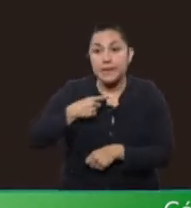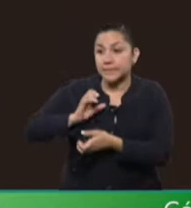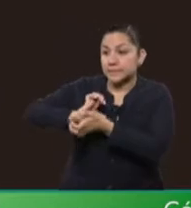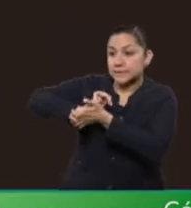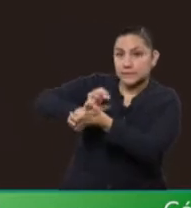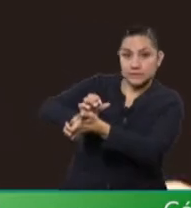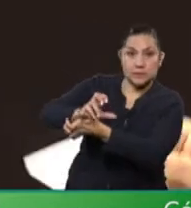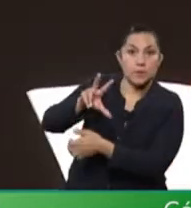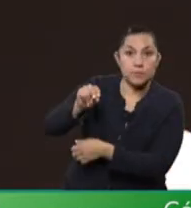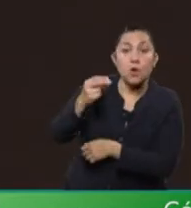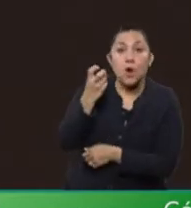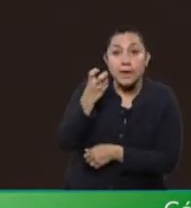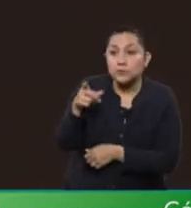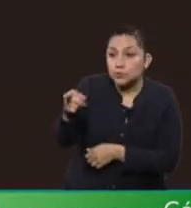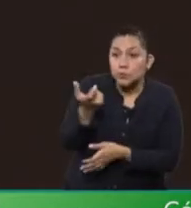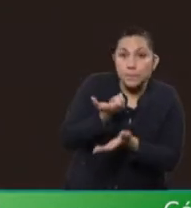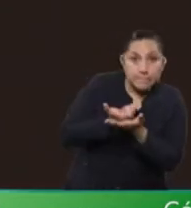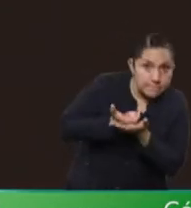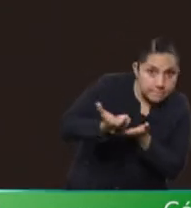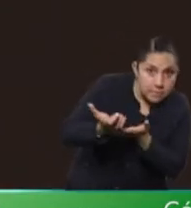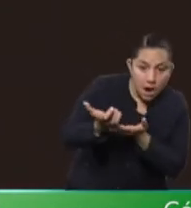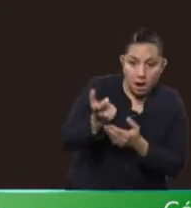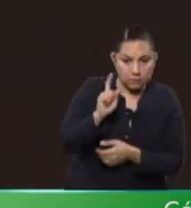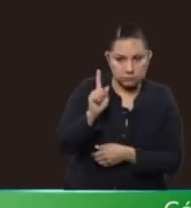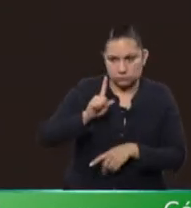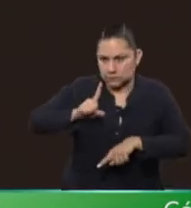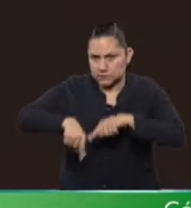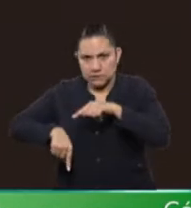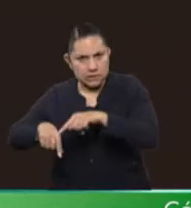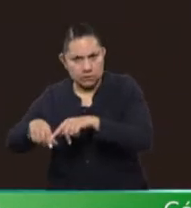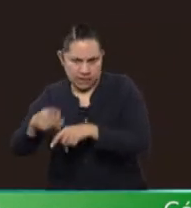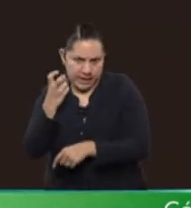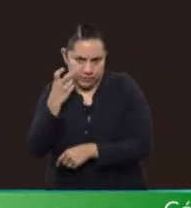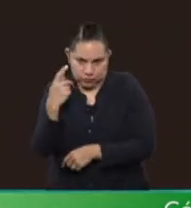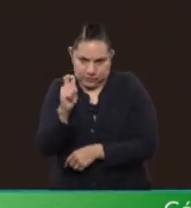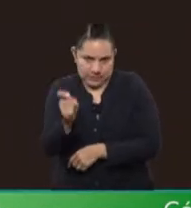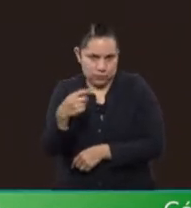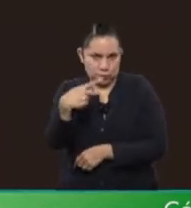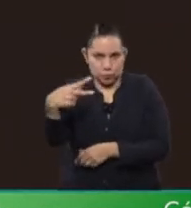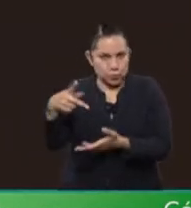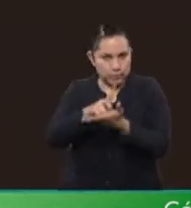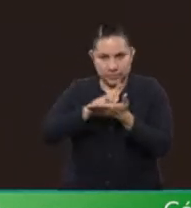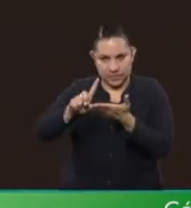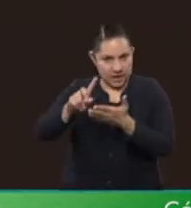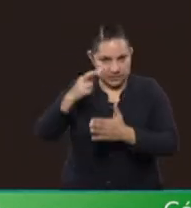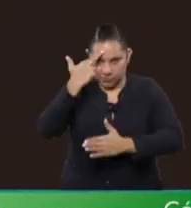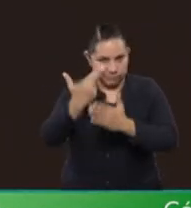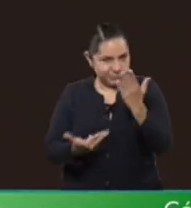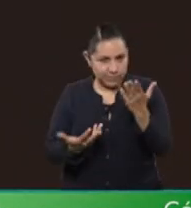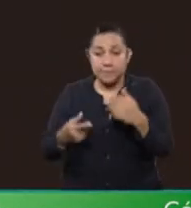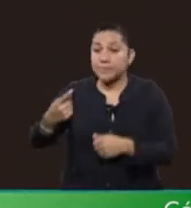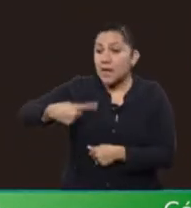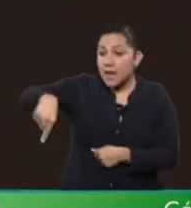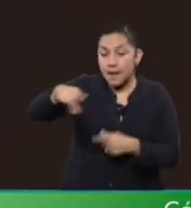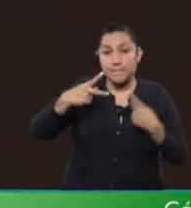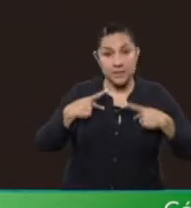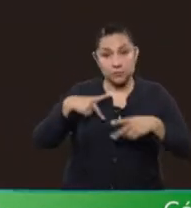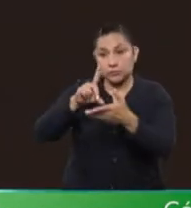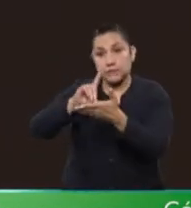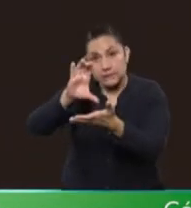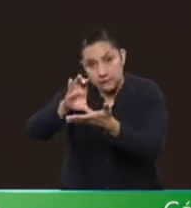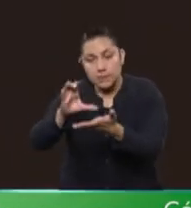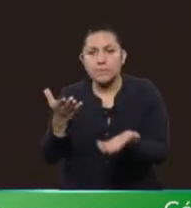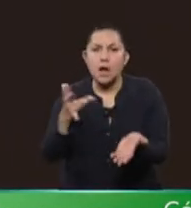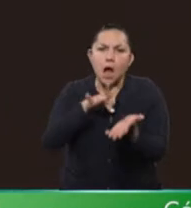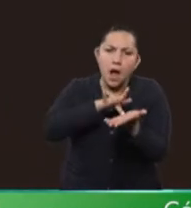sus derechos fundamentales. Apoyar a las personas con discapacidad no es un acto de caridad, sino una cuestión de